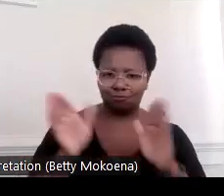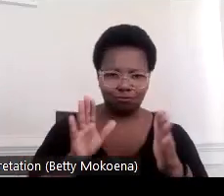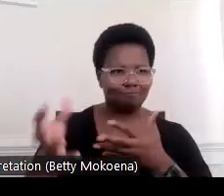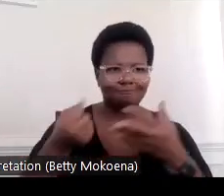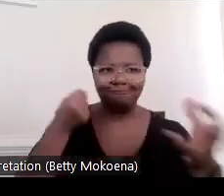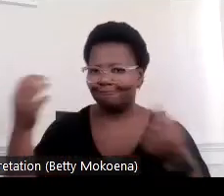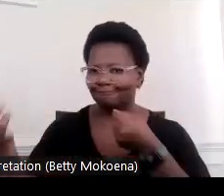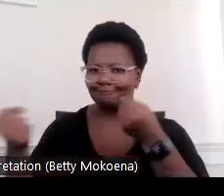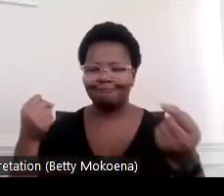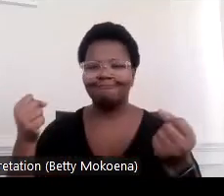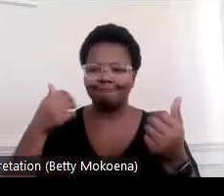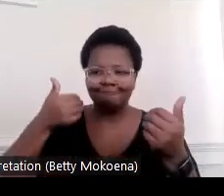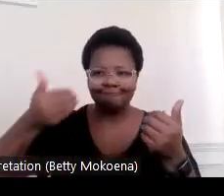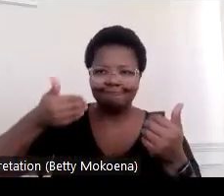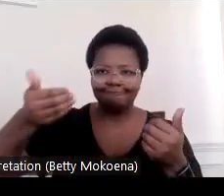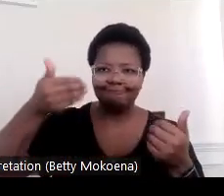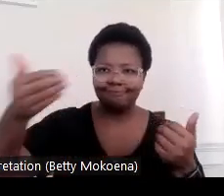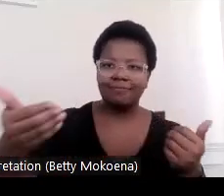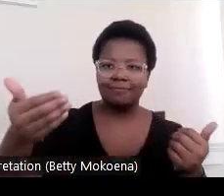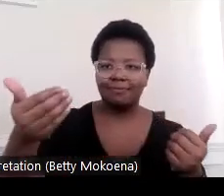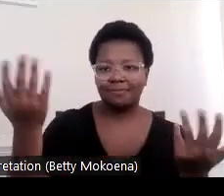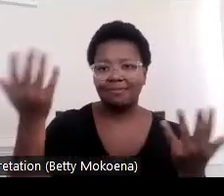lo que no les pertenece entonces